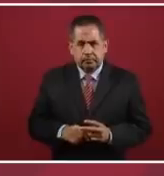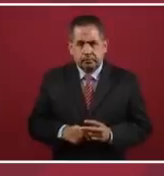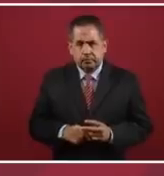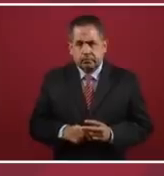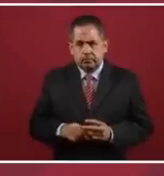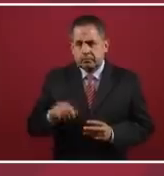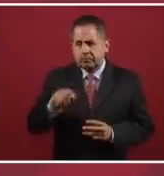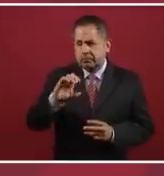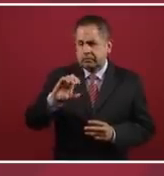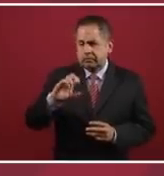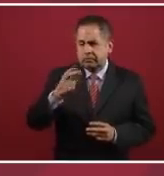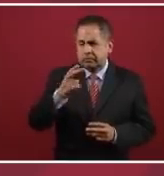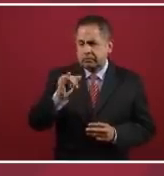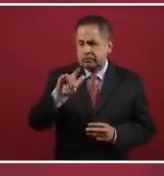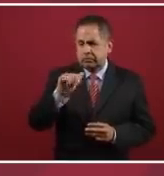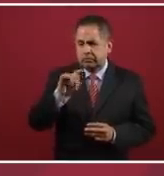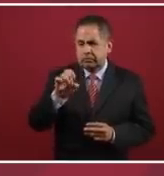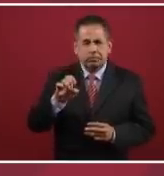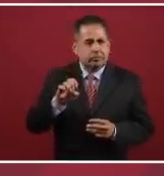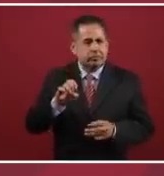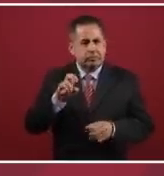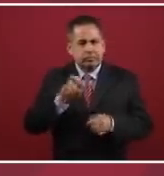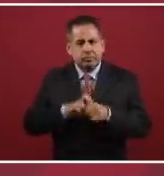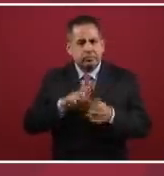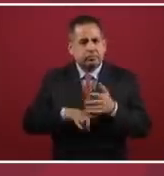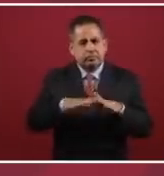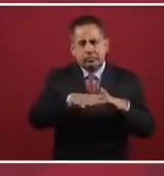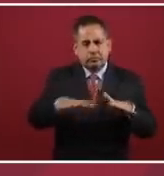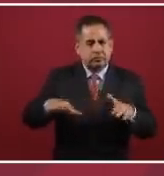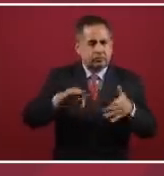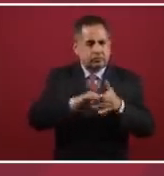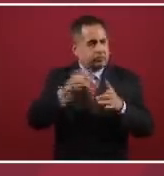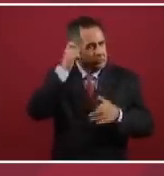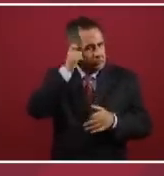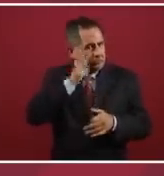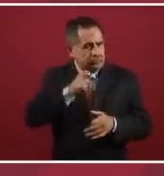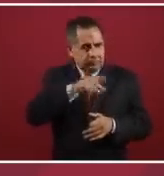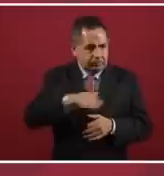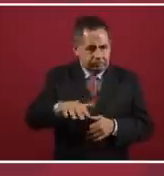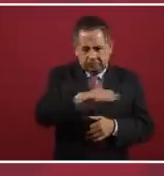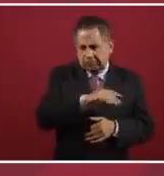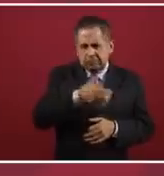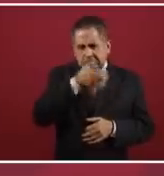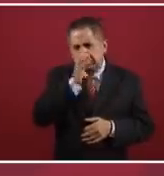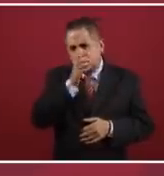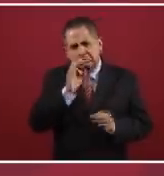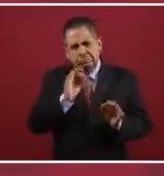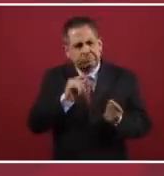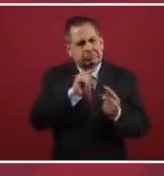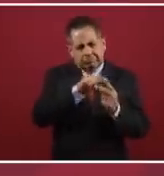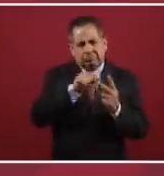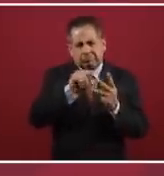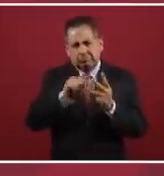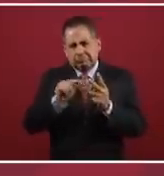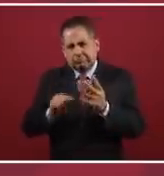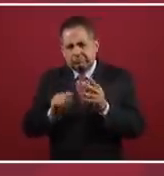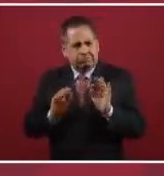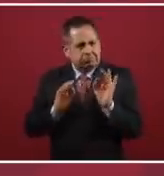chilate que se toma en la Costa Chica de Guerrero, y así